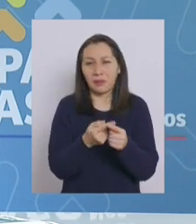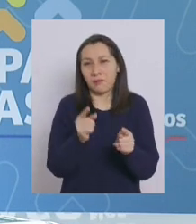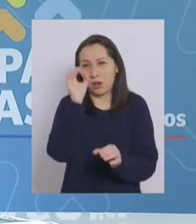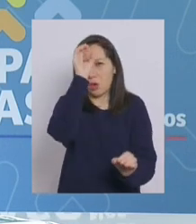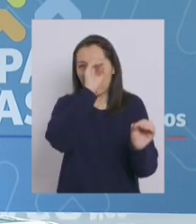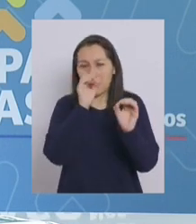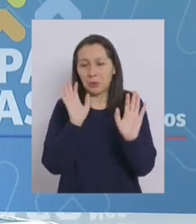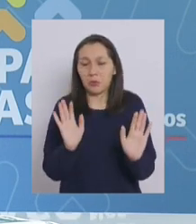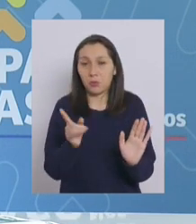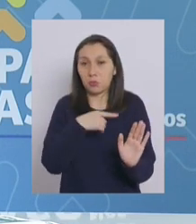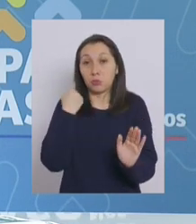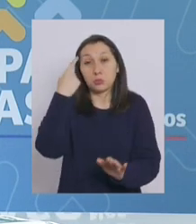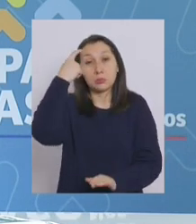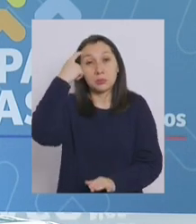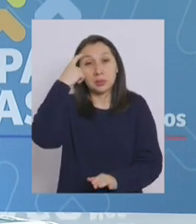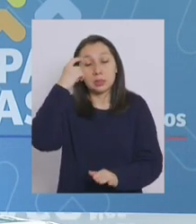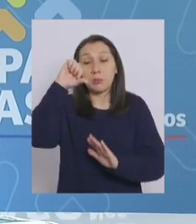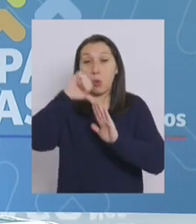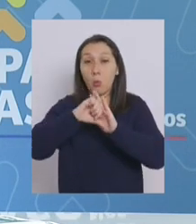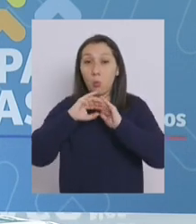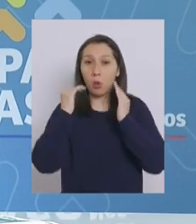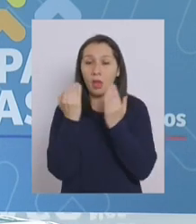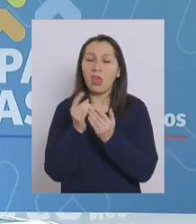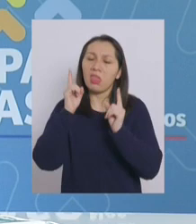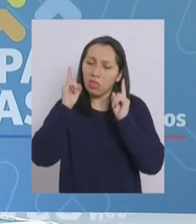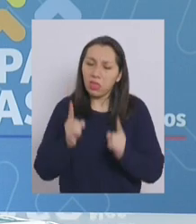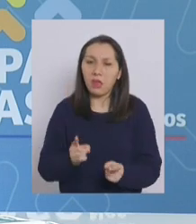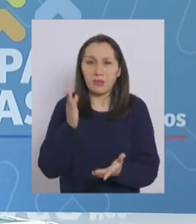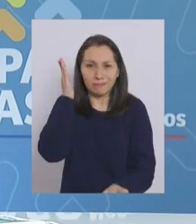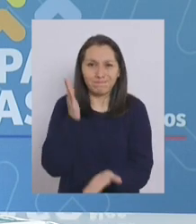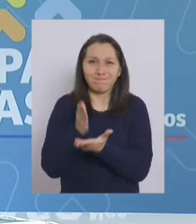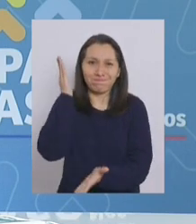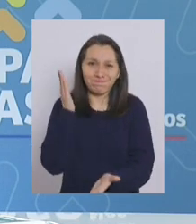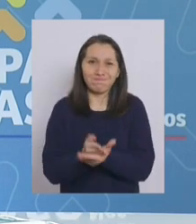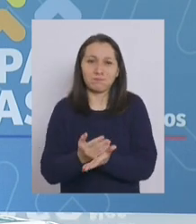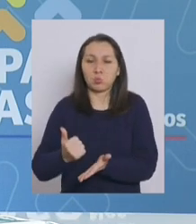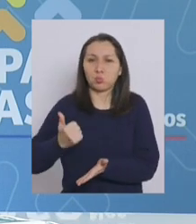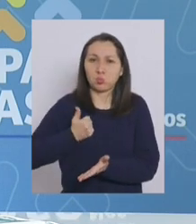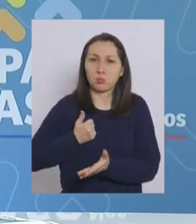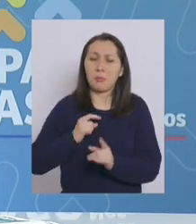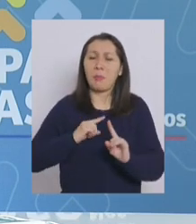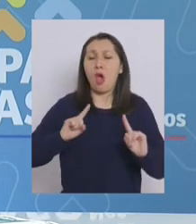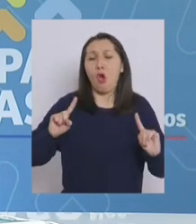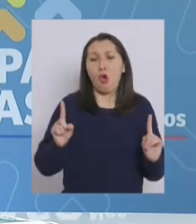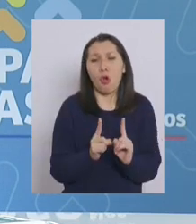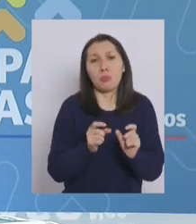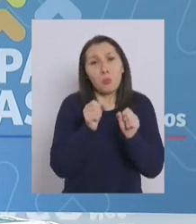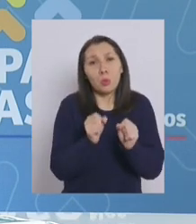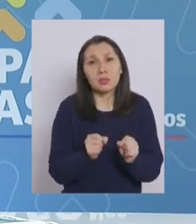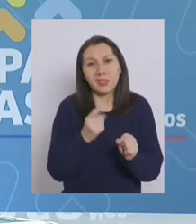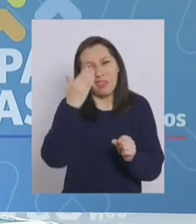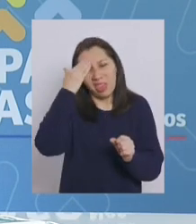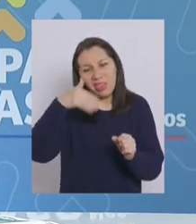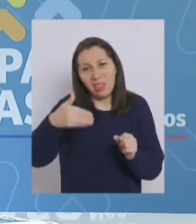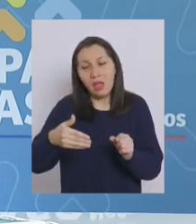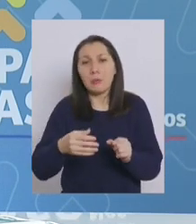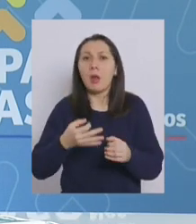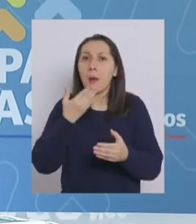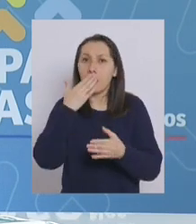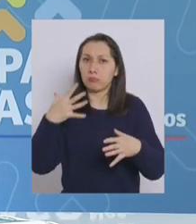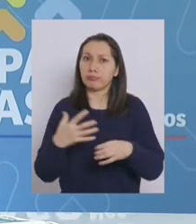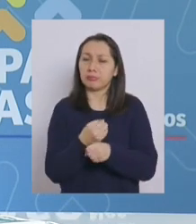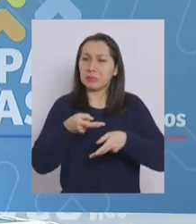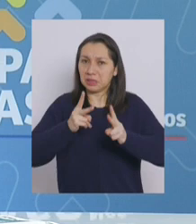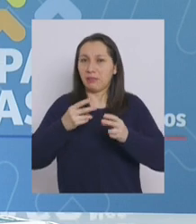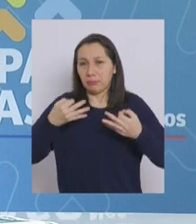opiniones. Nosotros pensamos que las cuarentenas sí tienen que ser estrictas, tienen que ser lo más cortas posible, pero lo más eficientes posibles